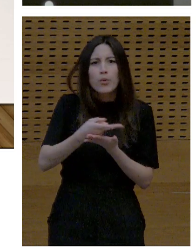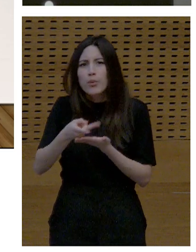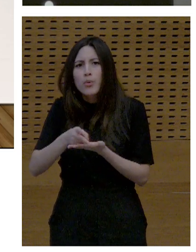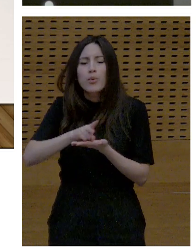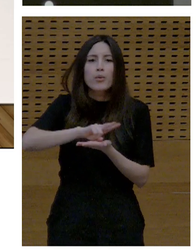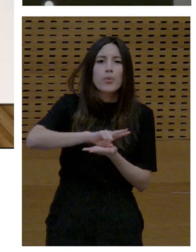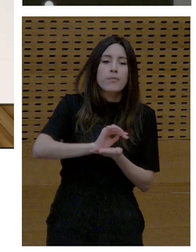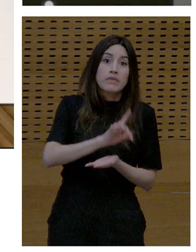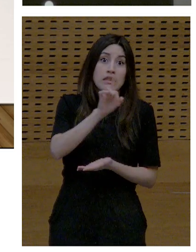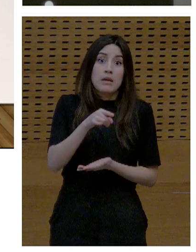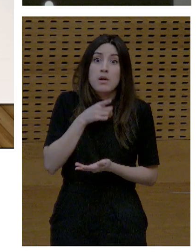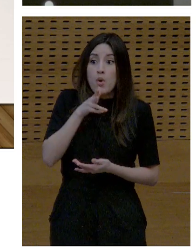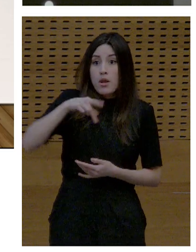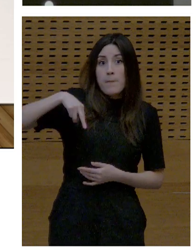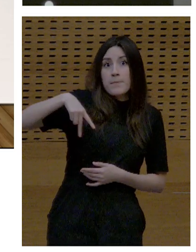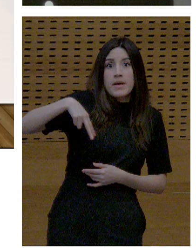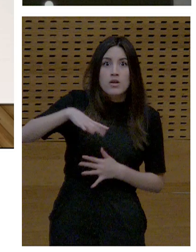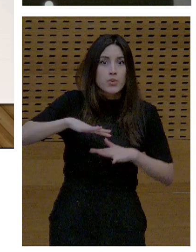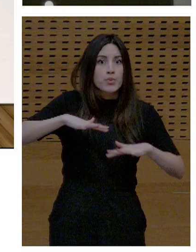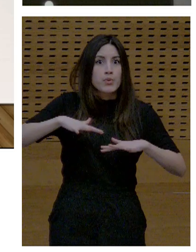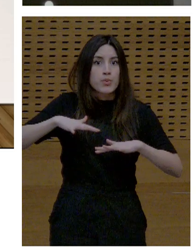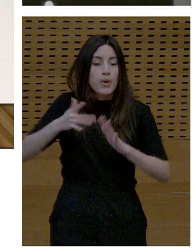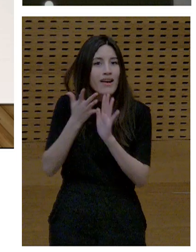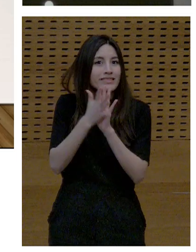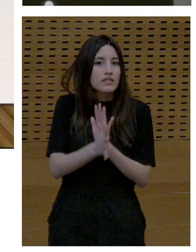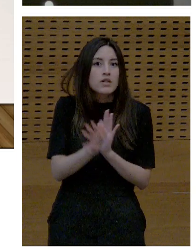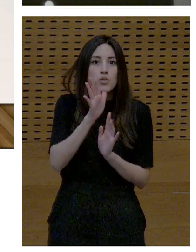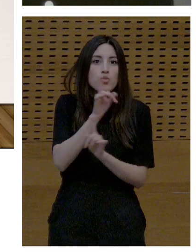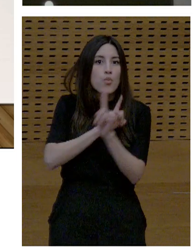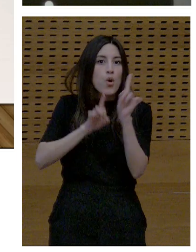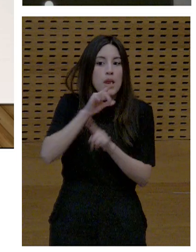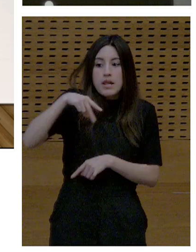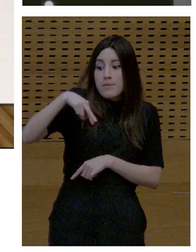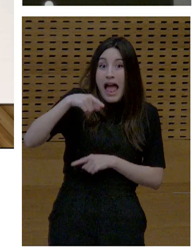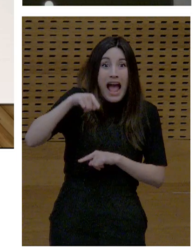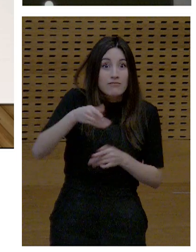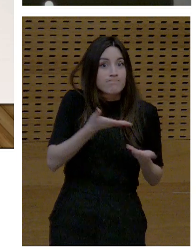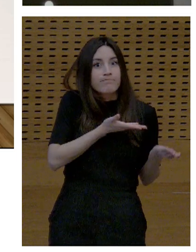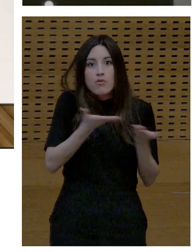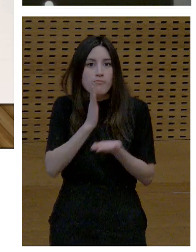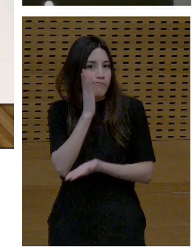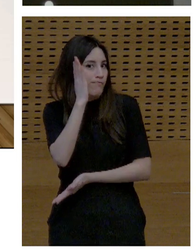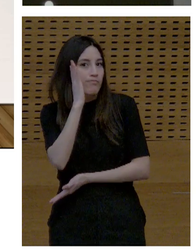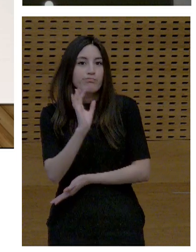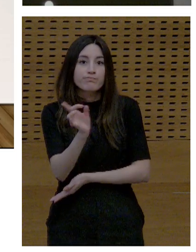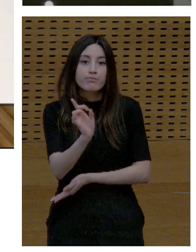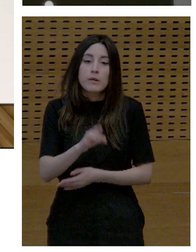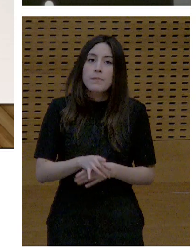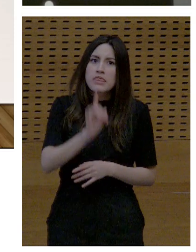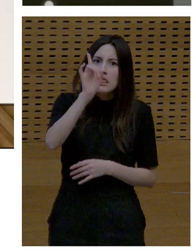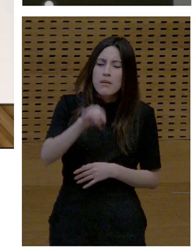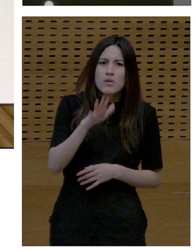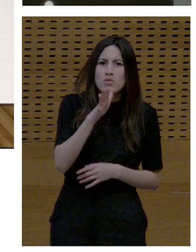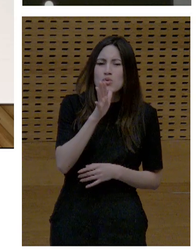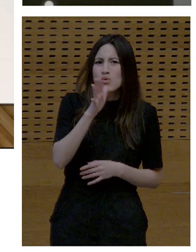el síndrome de piernas inquietas, que son unas molestias en las piernas que dificultan la conciliación del sueño, el tener unas pesadillas